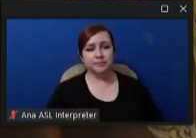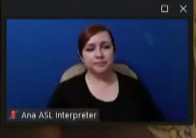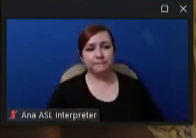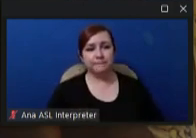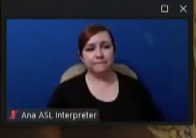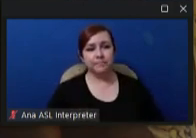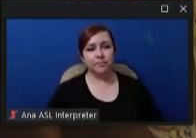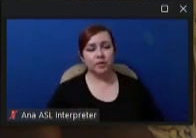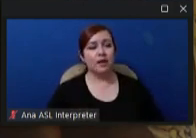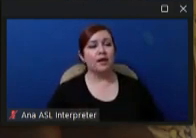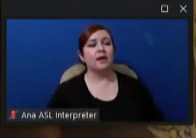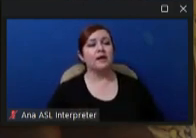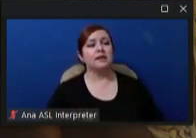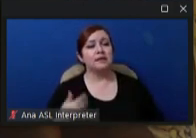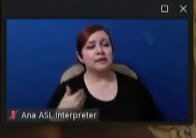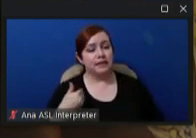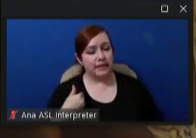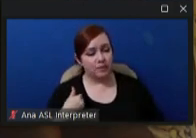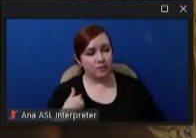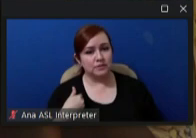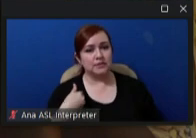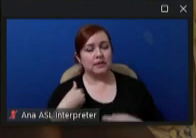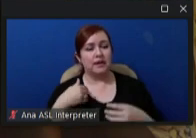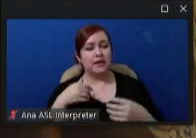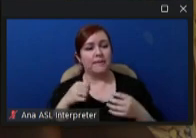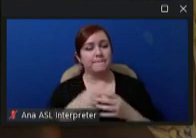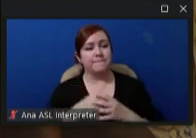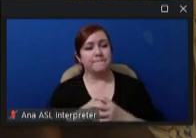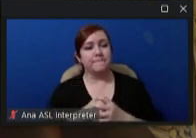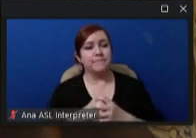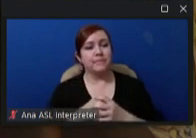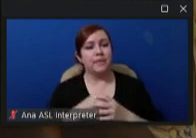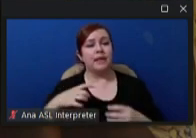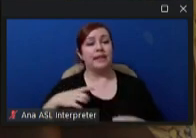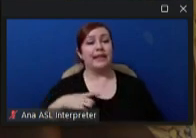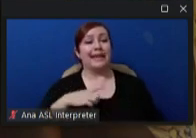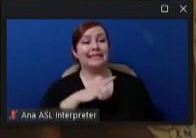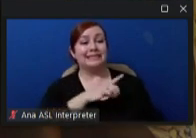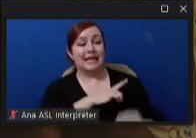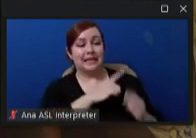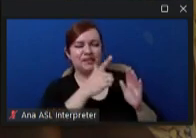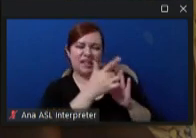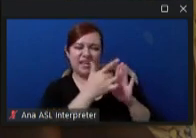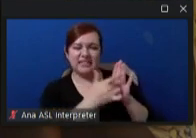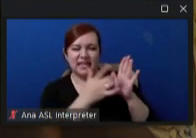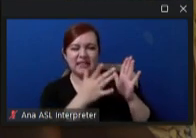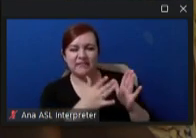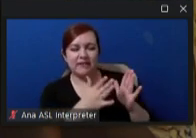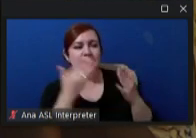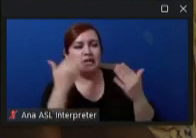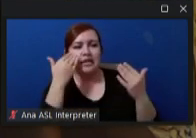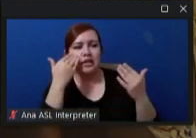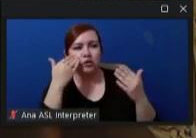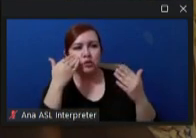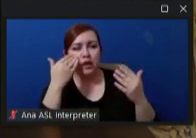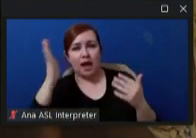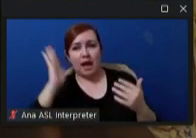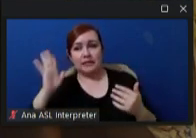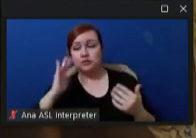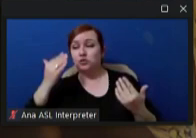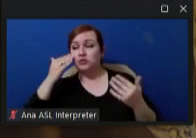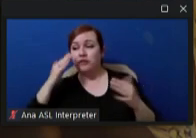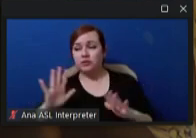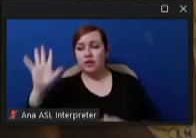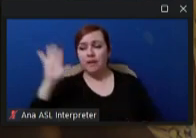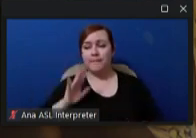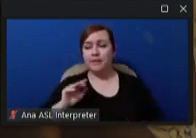Existen avances significativos en materia legislativa que no los podemos desconocer, como el pasado 8 de marzo, la